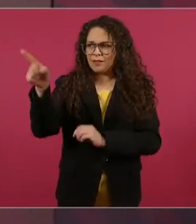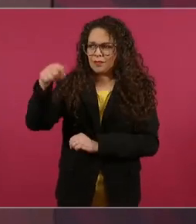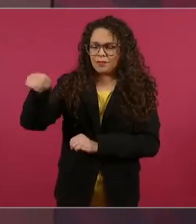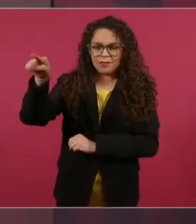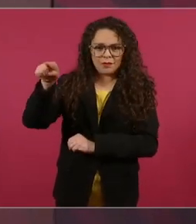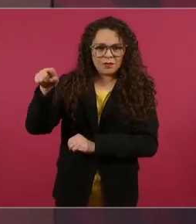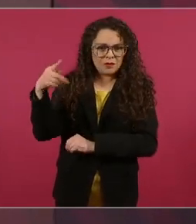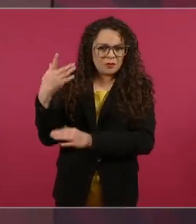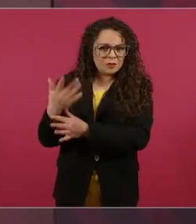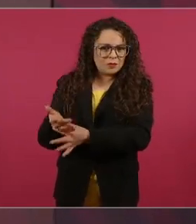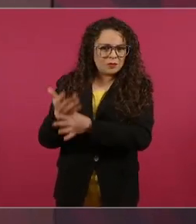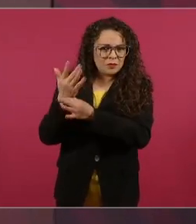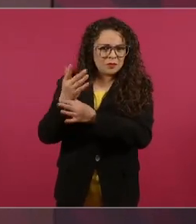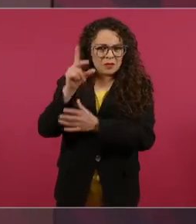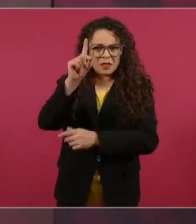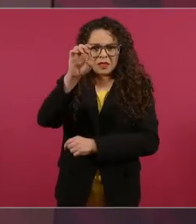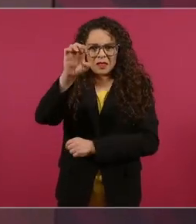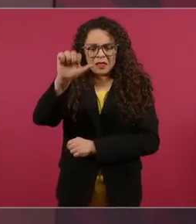¿con qué derecho?